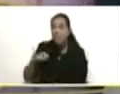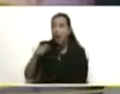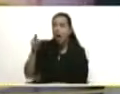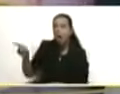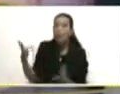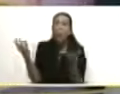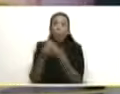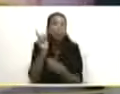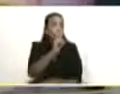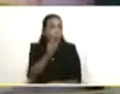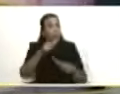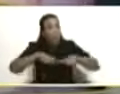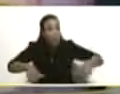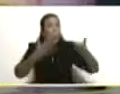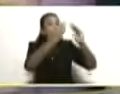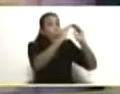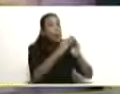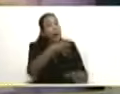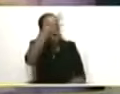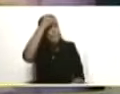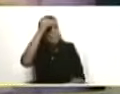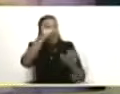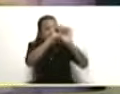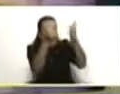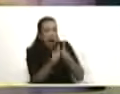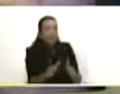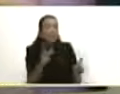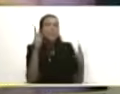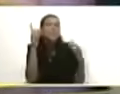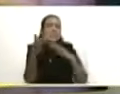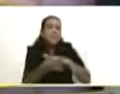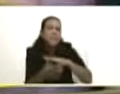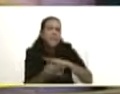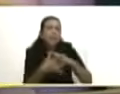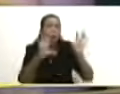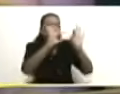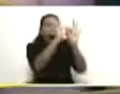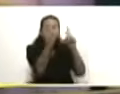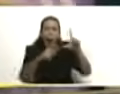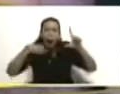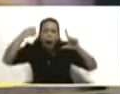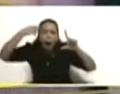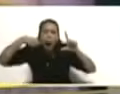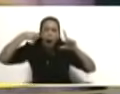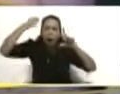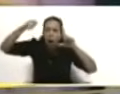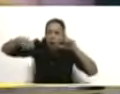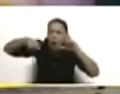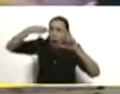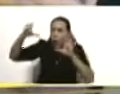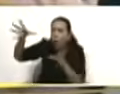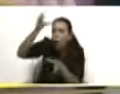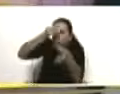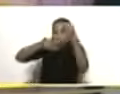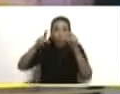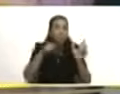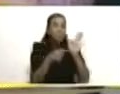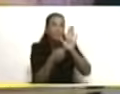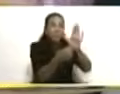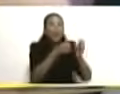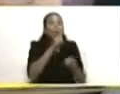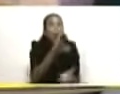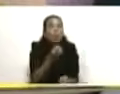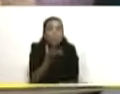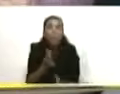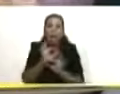películas juntos, sino que también aprendan de arte cinematográfica y ahí nos podamos encontrar la vocación de miles de jóvenes que quieran contar